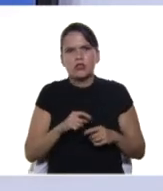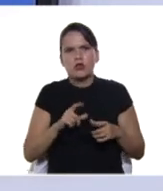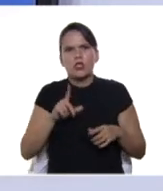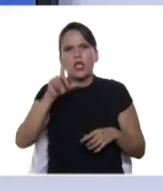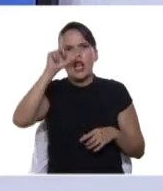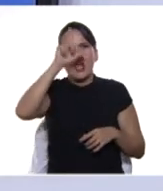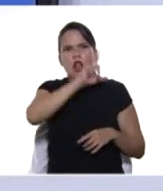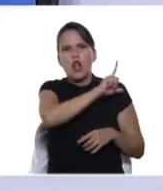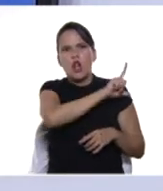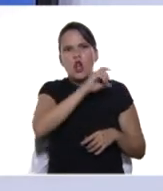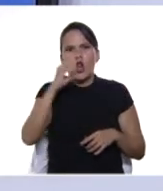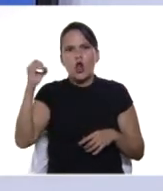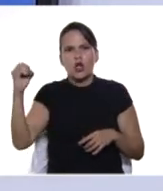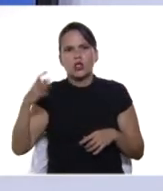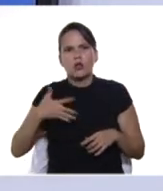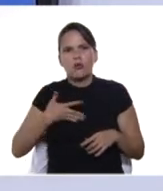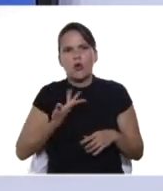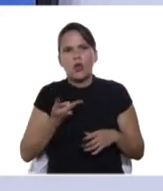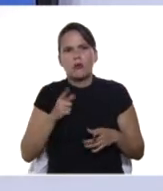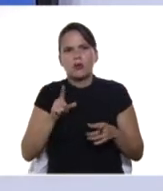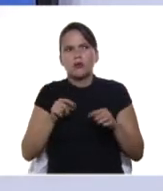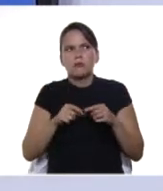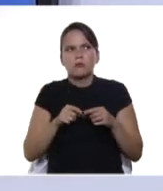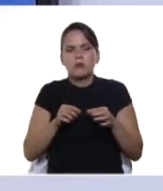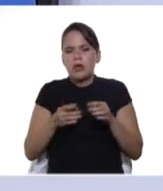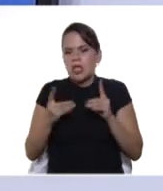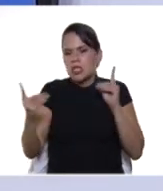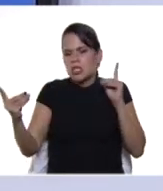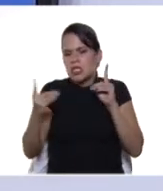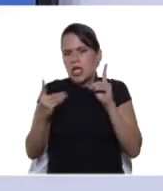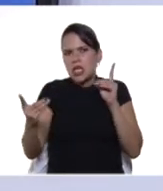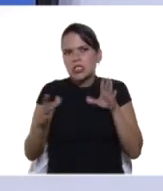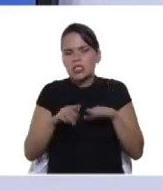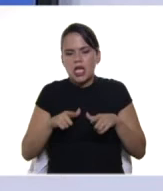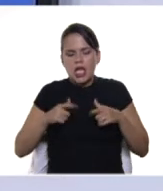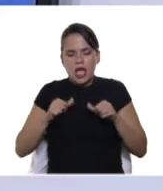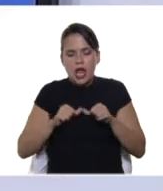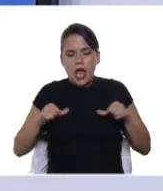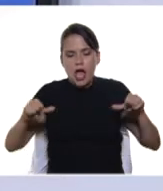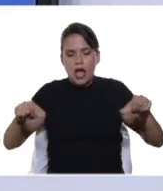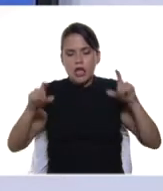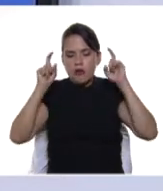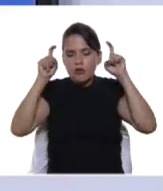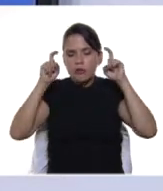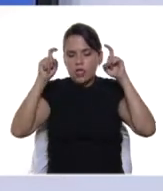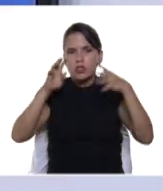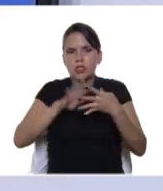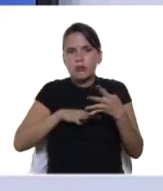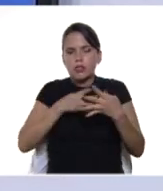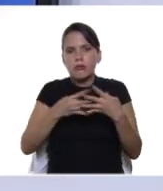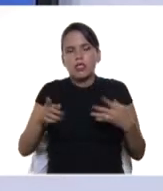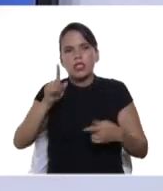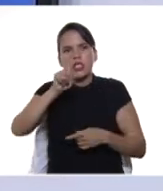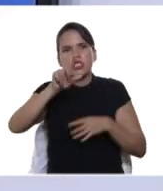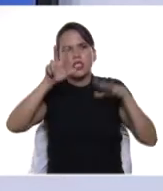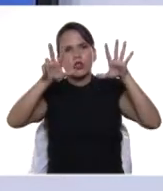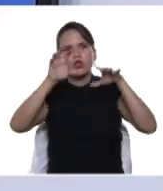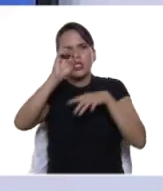medir una distancia en el área de formación de matemática de 180 grados o